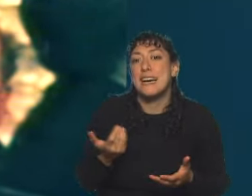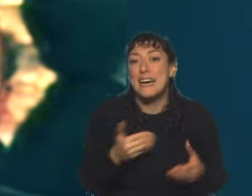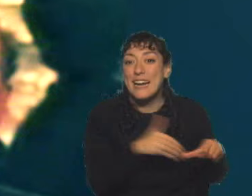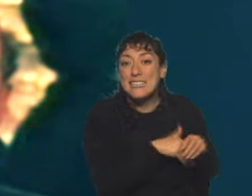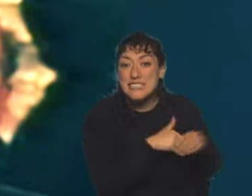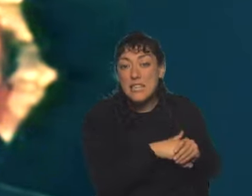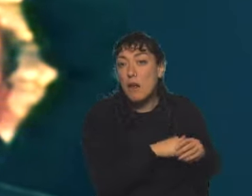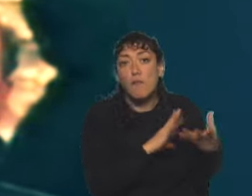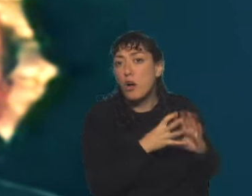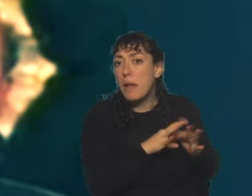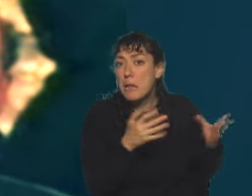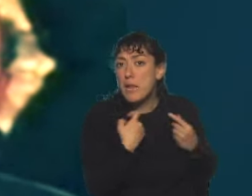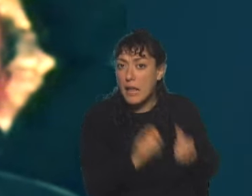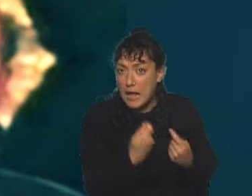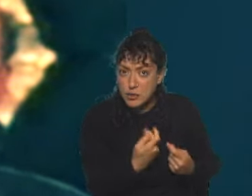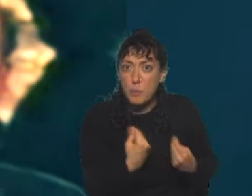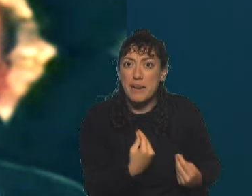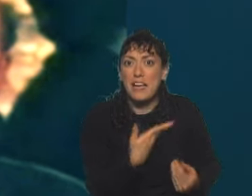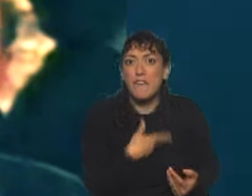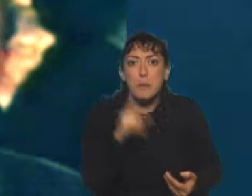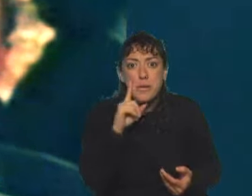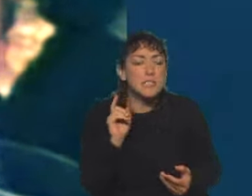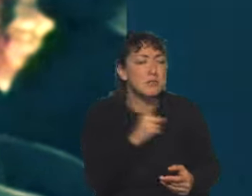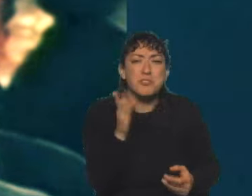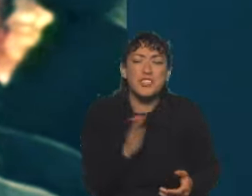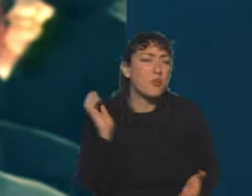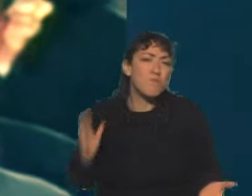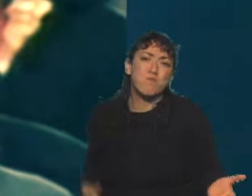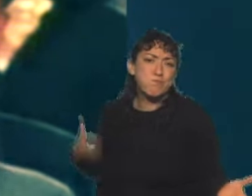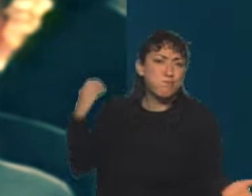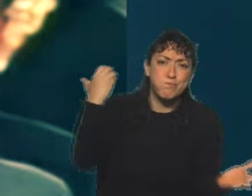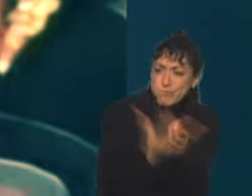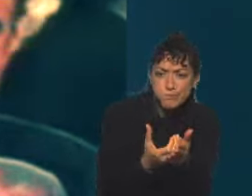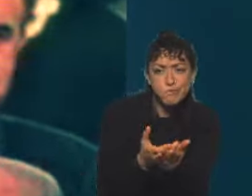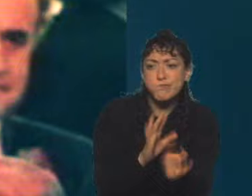libre disponibilidad al pago de la deuda total con el Fondo Monetario Internacional.